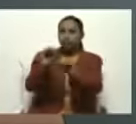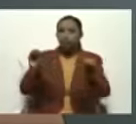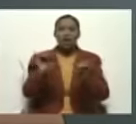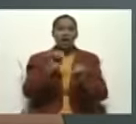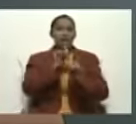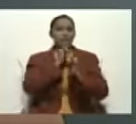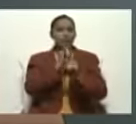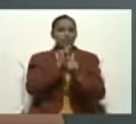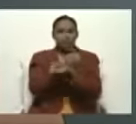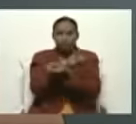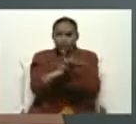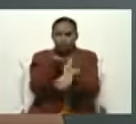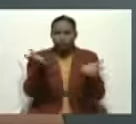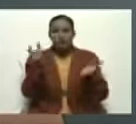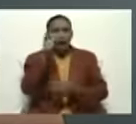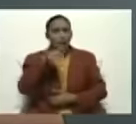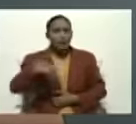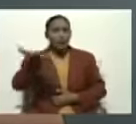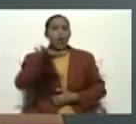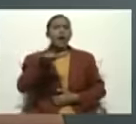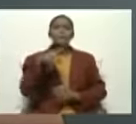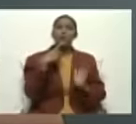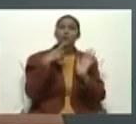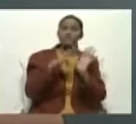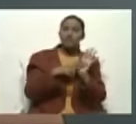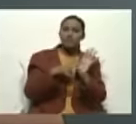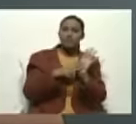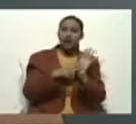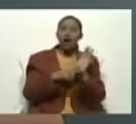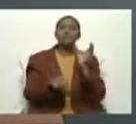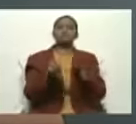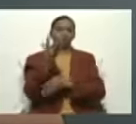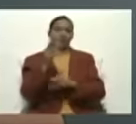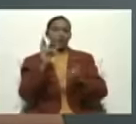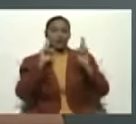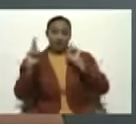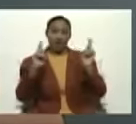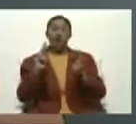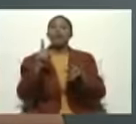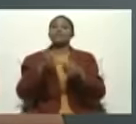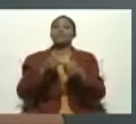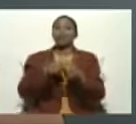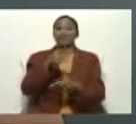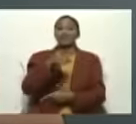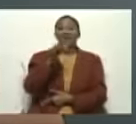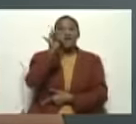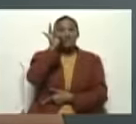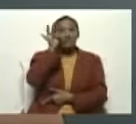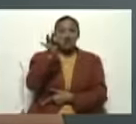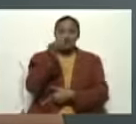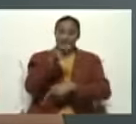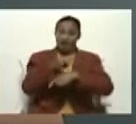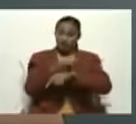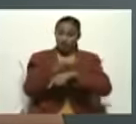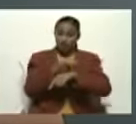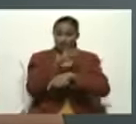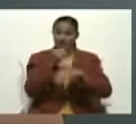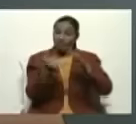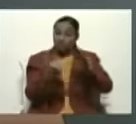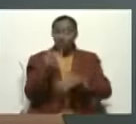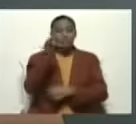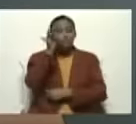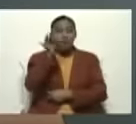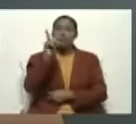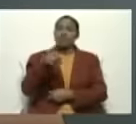decir nuestra verdad. Por lo tanto, la Fiscalía tiene también esa responsabilidad para con el pueblo y, por supuesto, hoy,